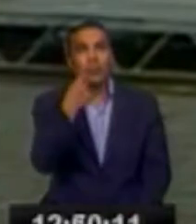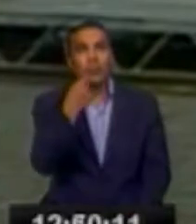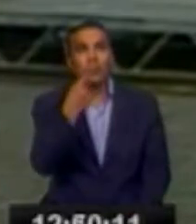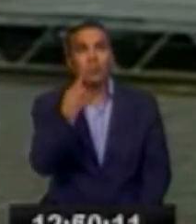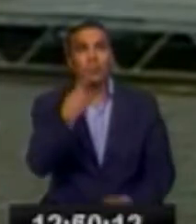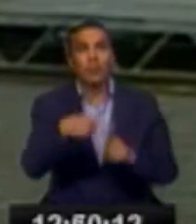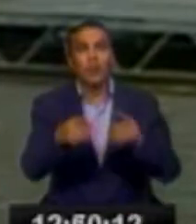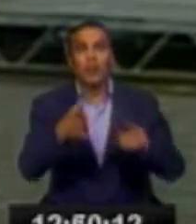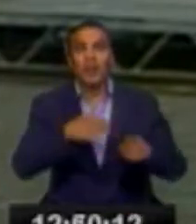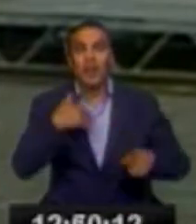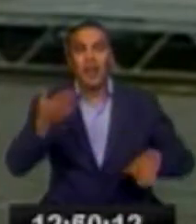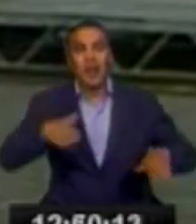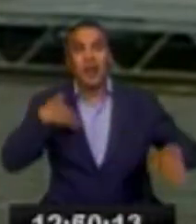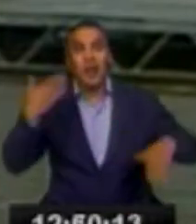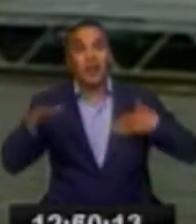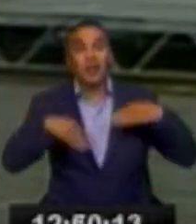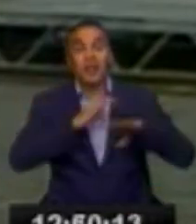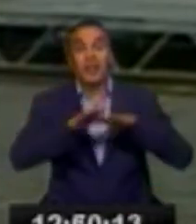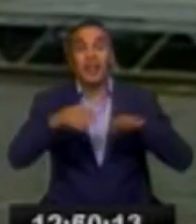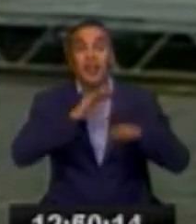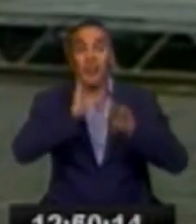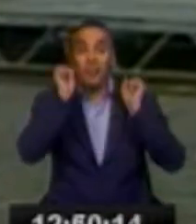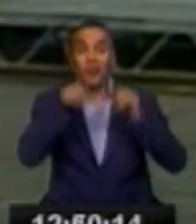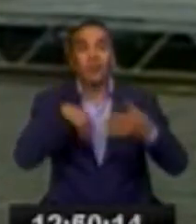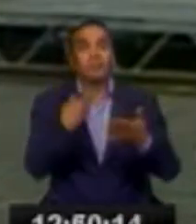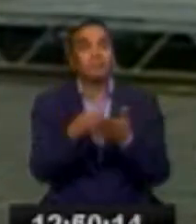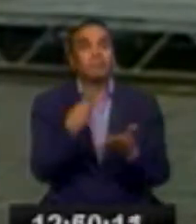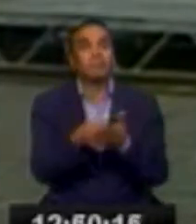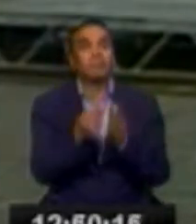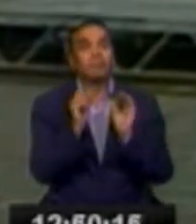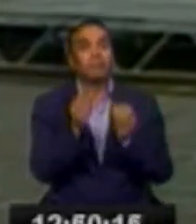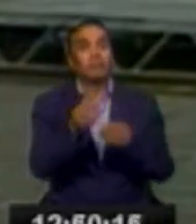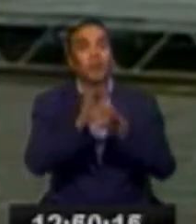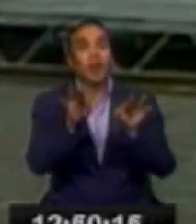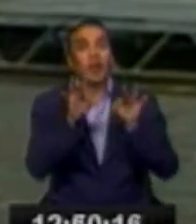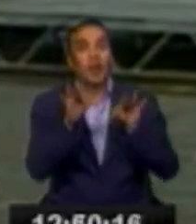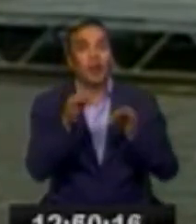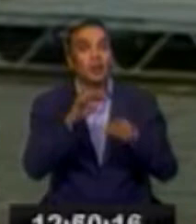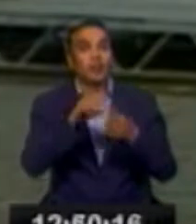mostró contenta al que finalmente podrán acceder sin dificultades. Escuchemos.